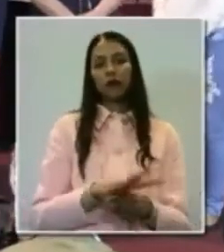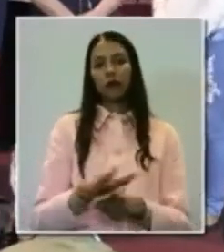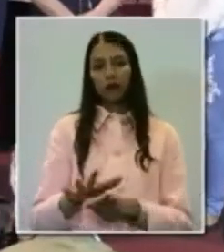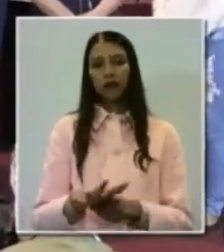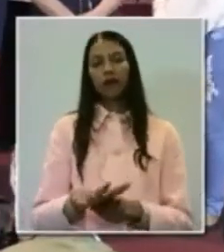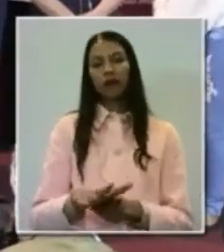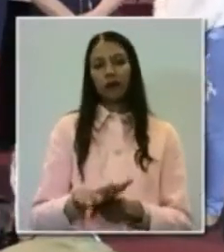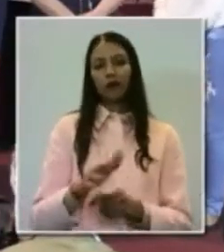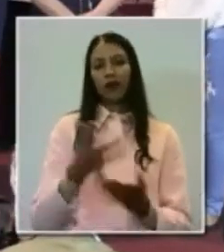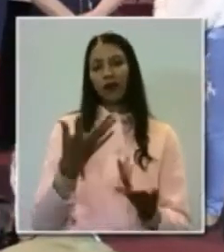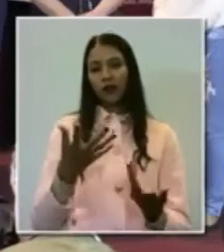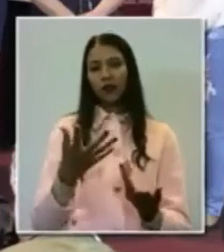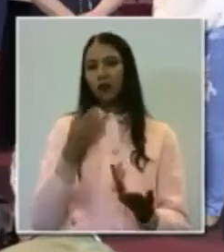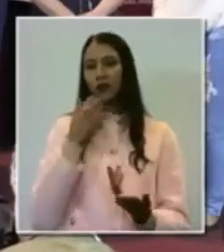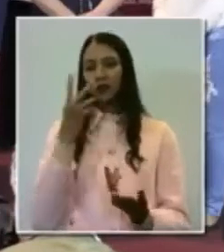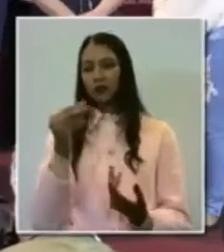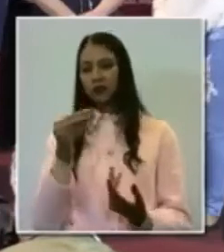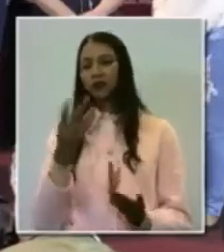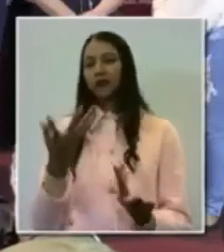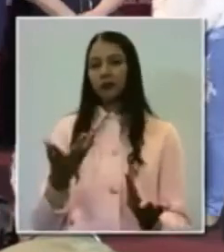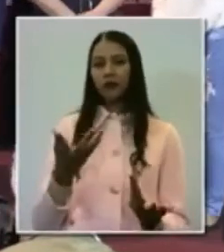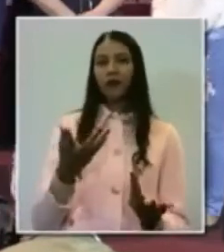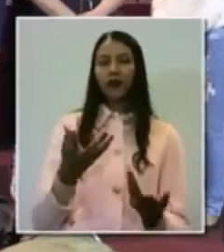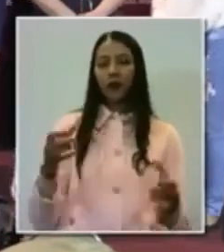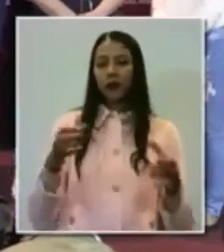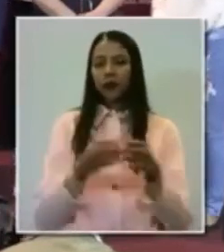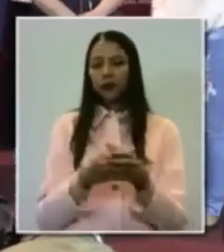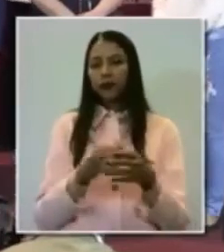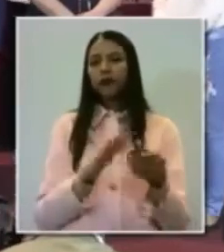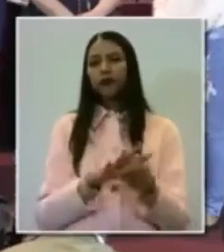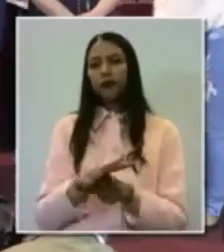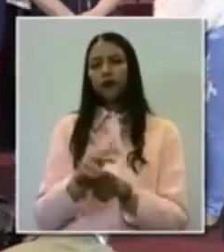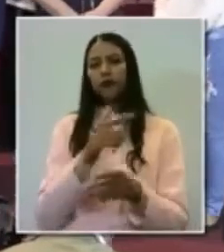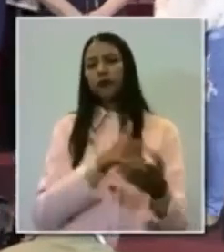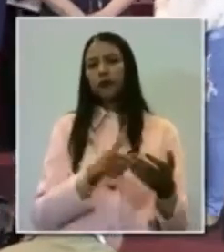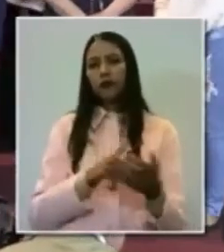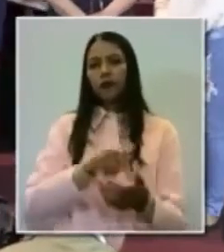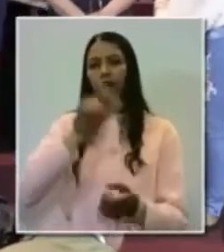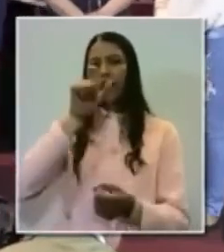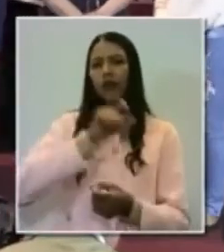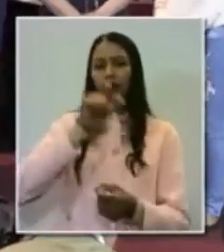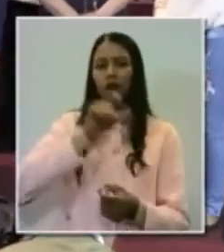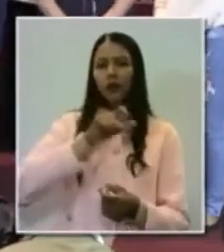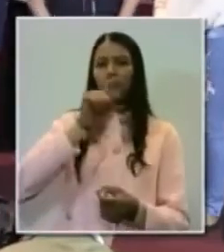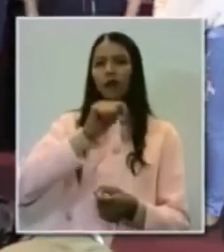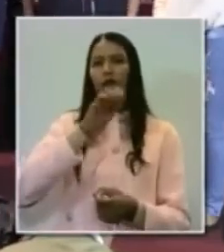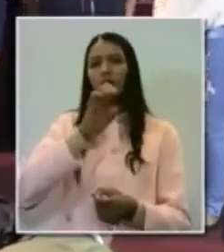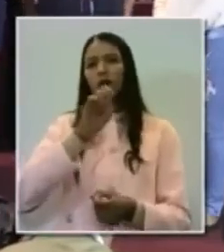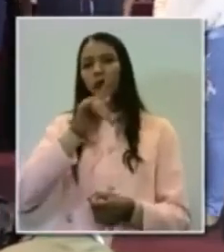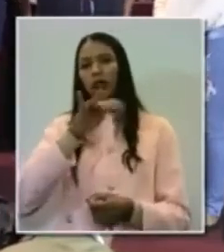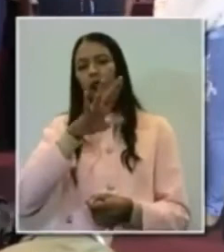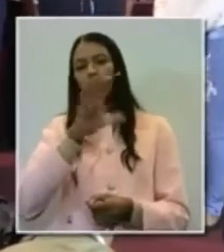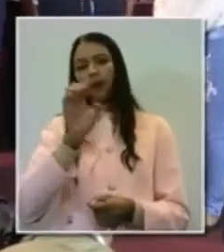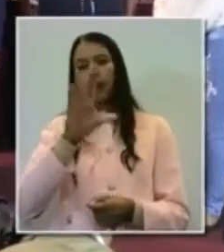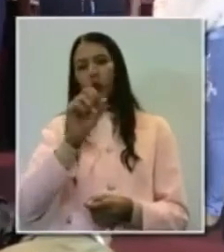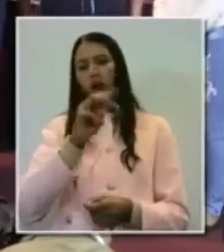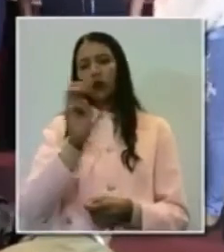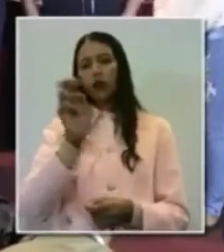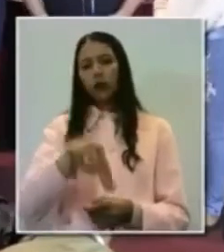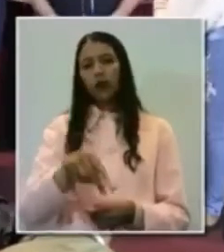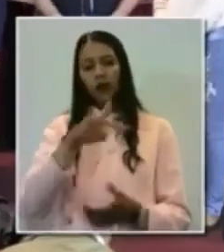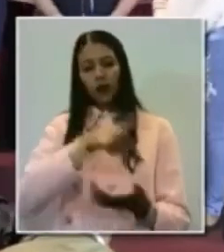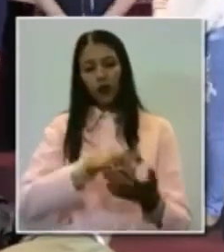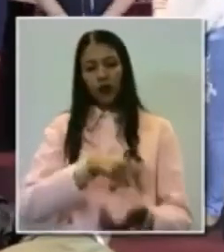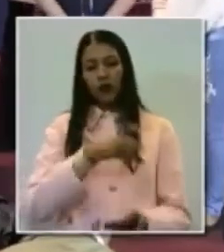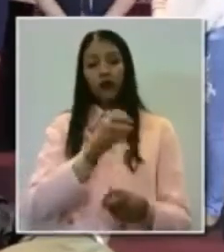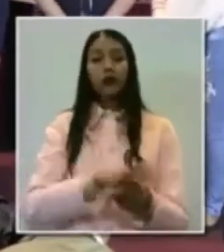posible solución para pues ocupar las aulas de zonas como Aguililla, Tepalcatepec, Cualcomán, las zonas descentralizadas? Porque